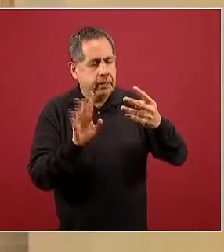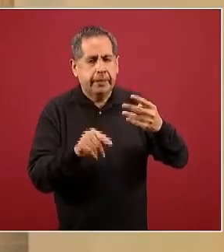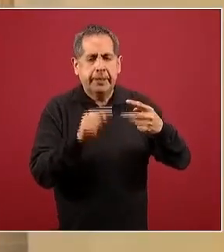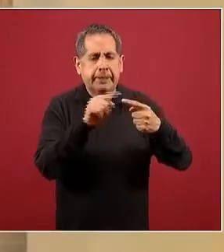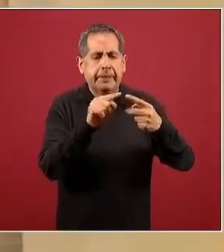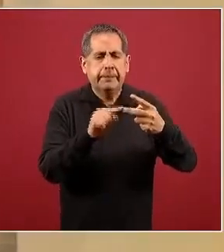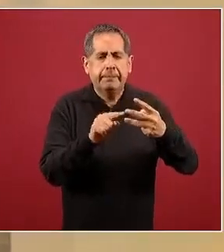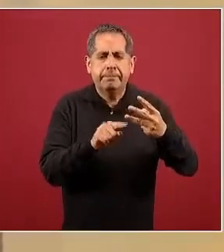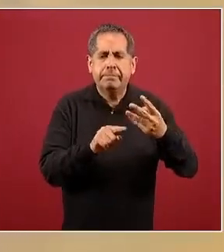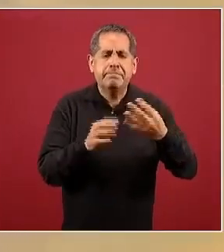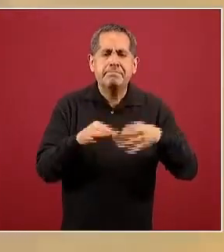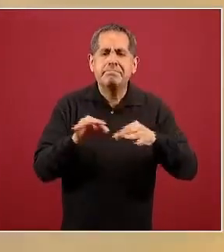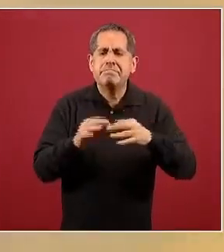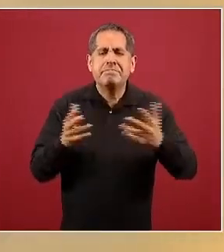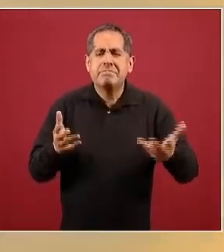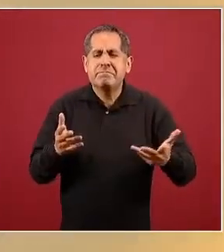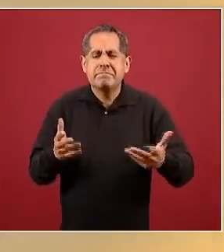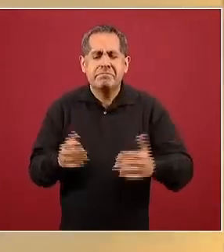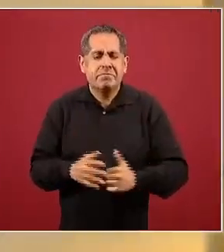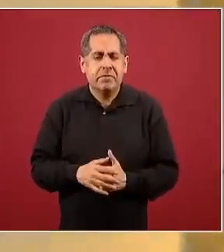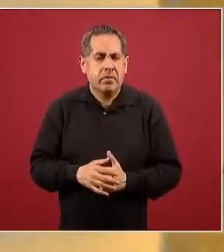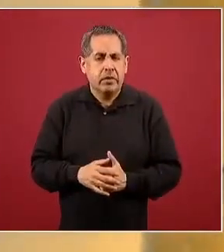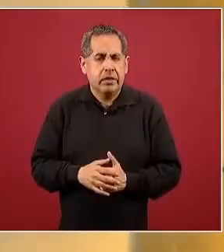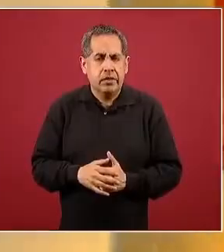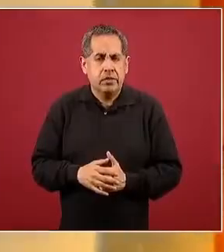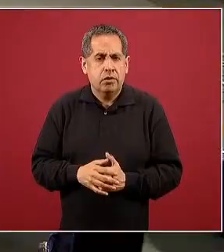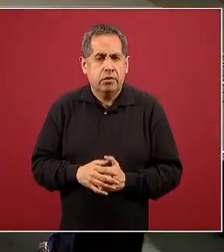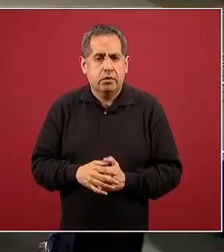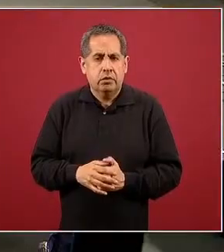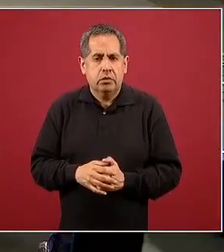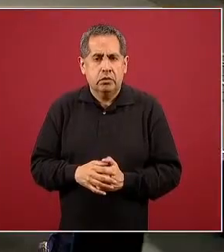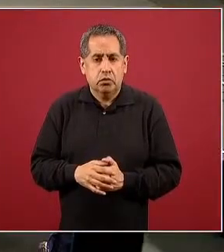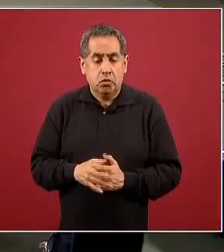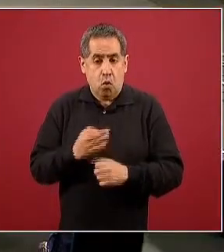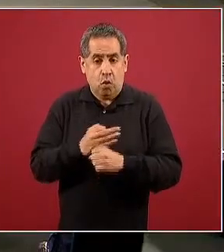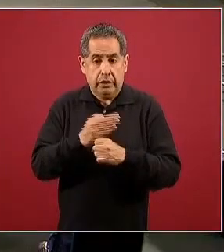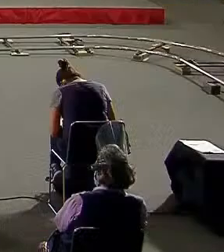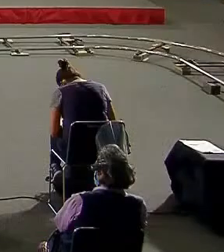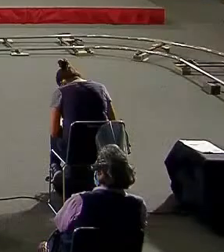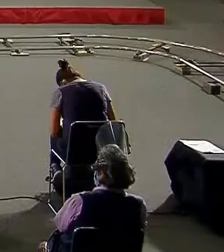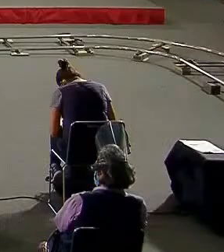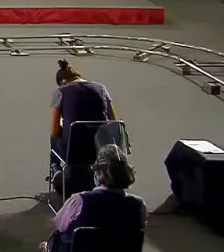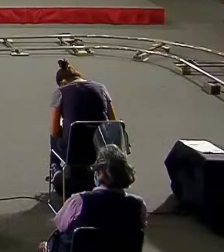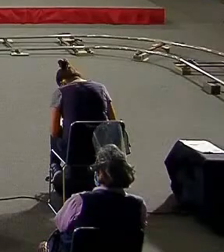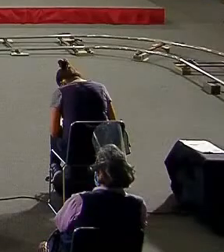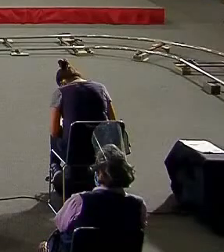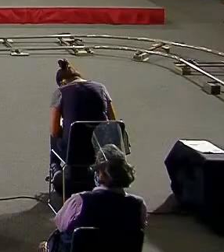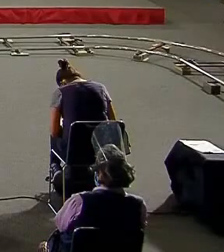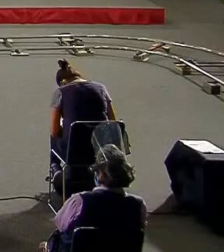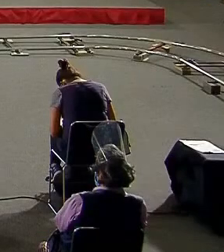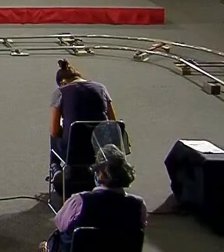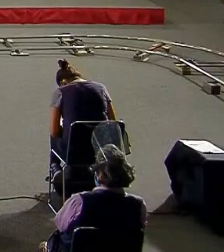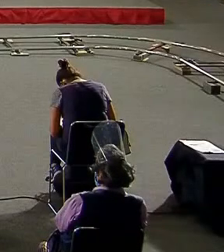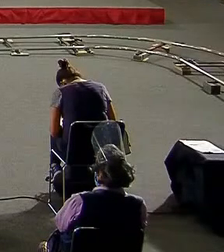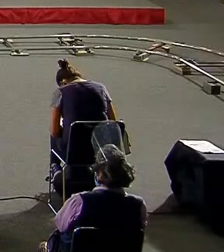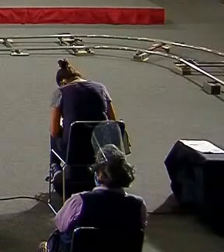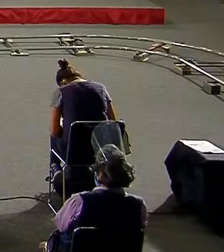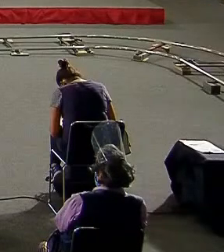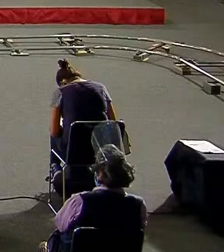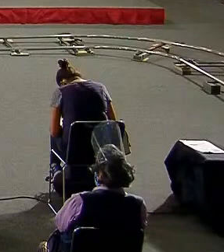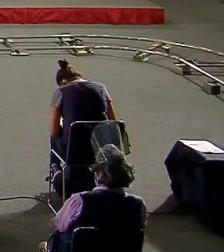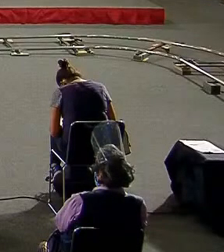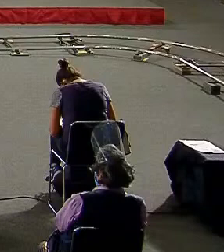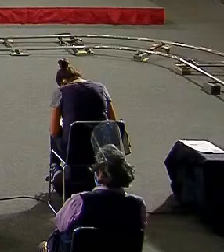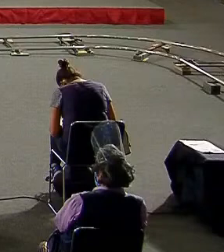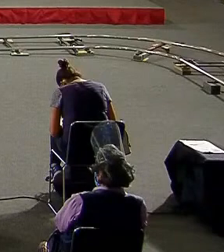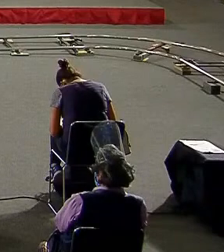mejor y lo más actual es dividir a estos factores en dos: factores genéticos